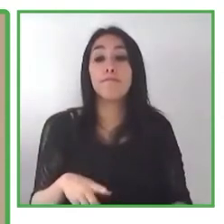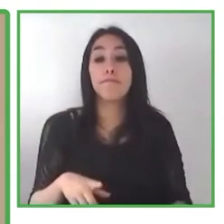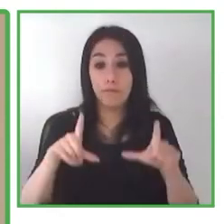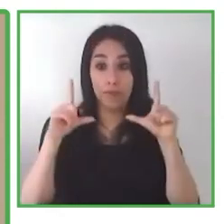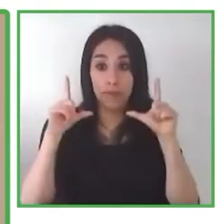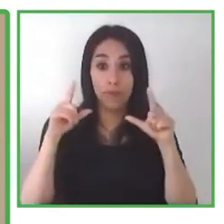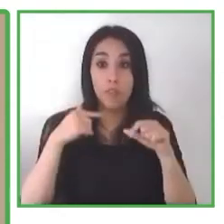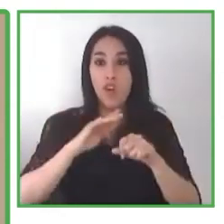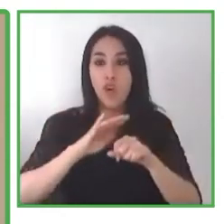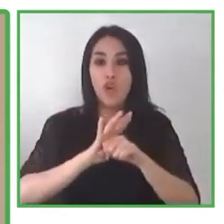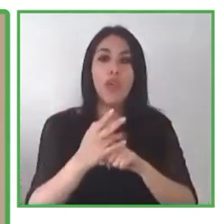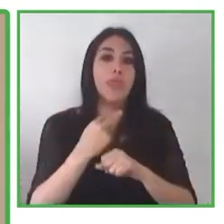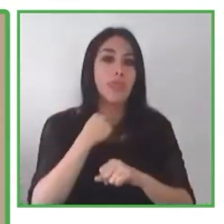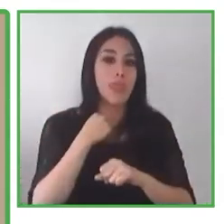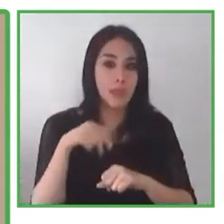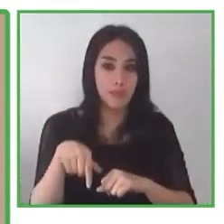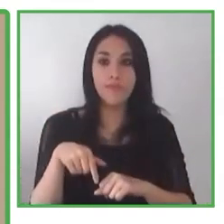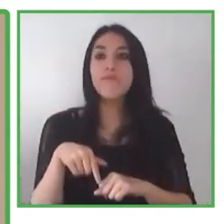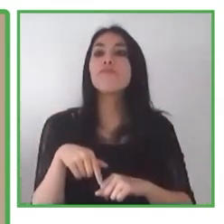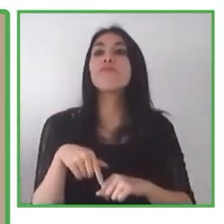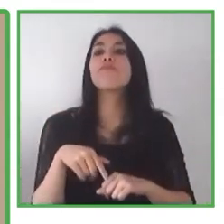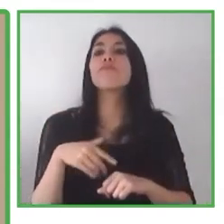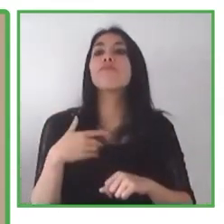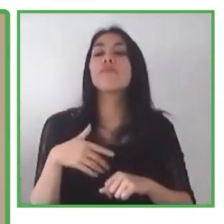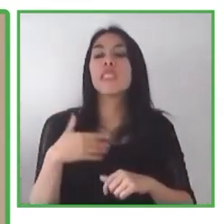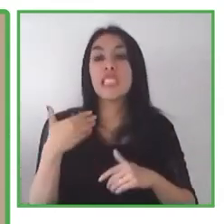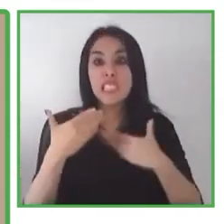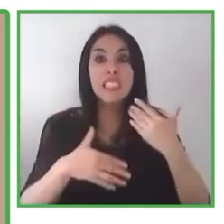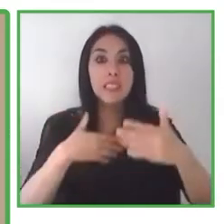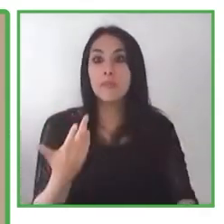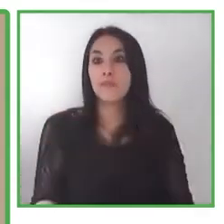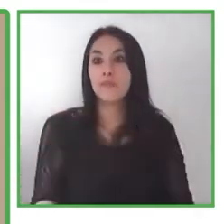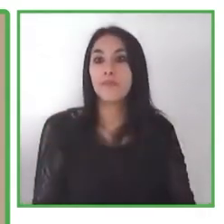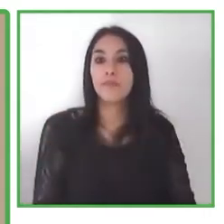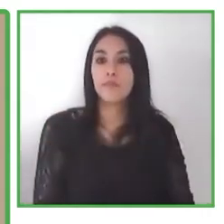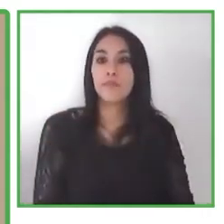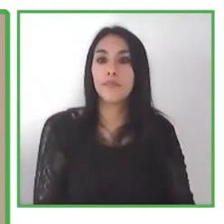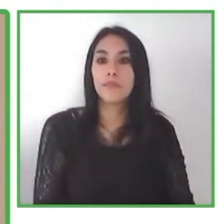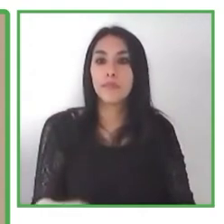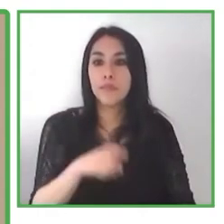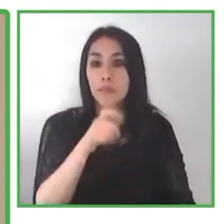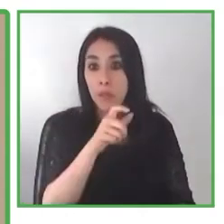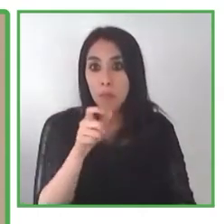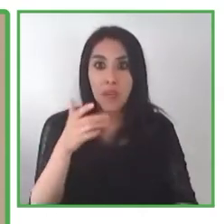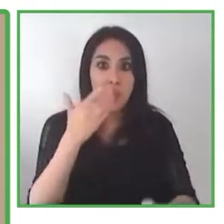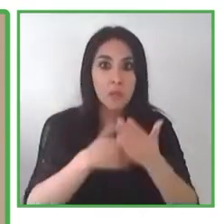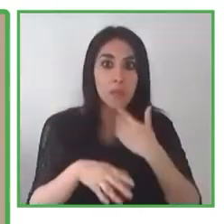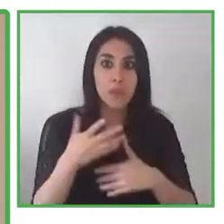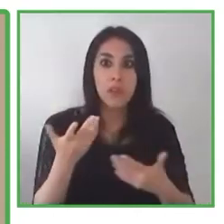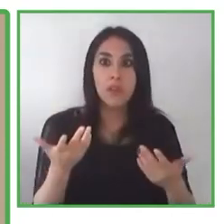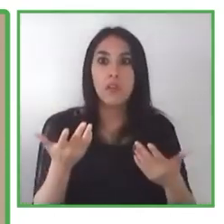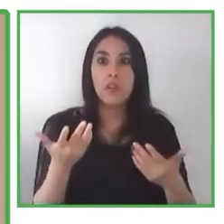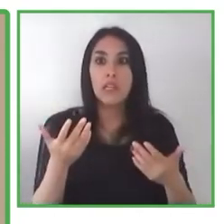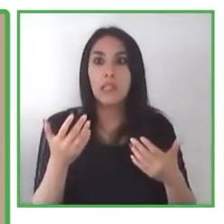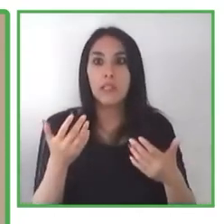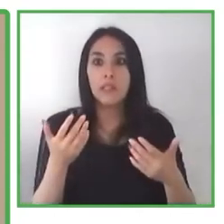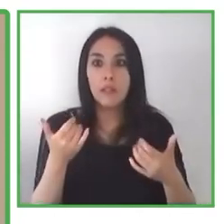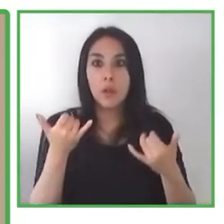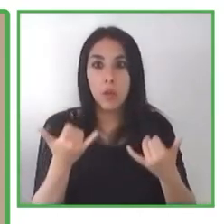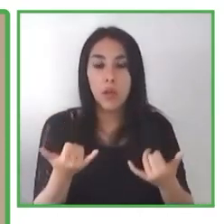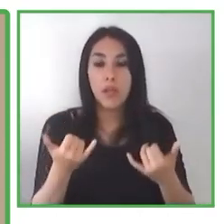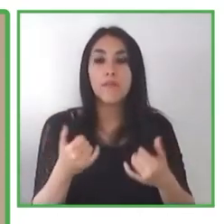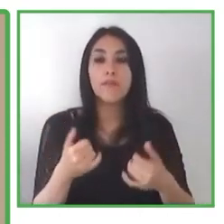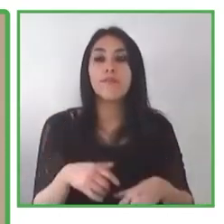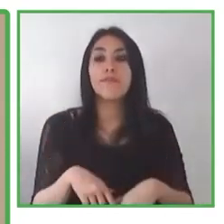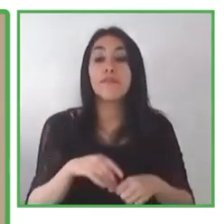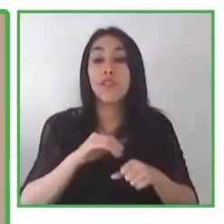ha exacerbado los desafíos que enfrentan las personas con discapacidad en el mercado laboral. Quiero decir, esta pandemia ha sido un desafío